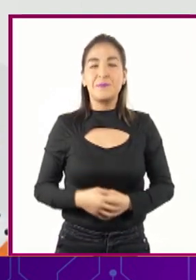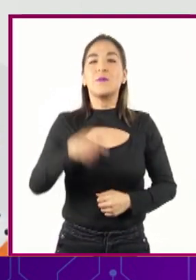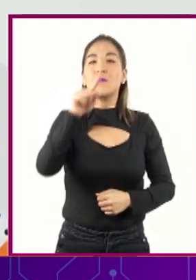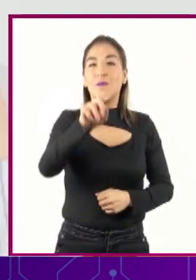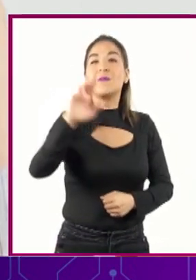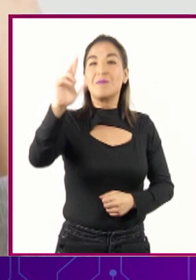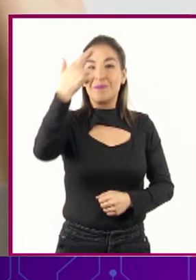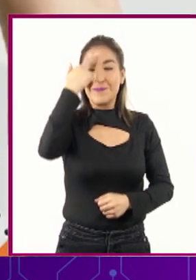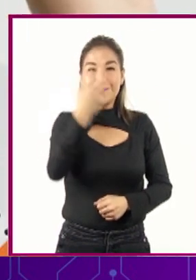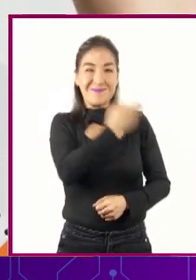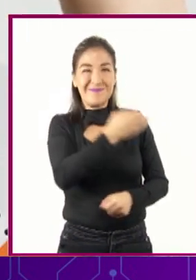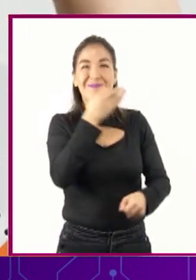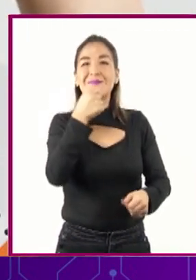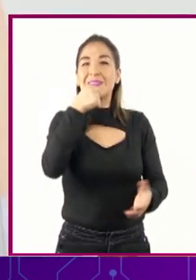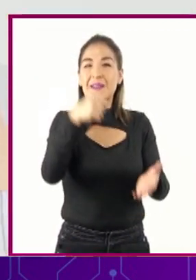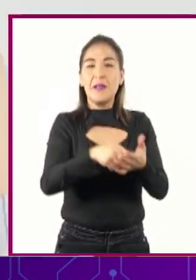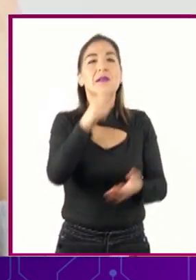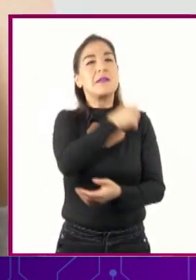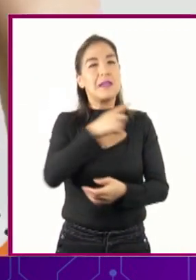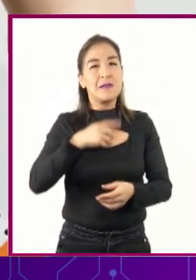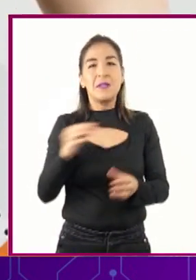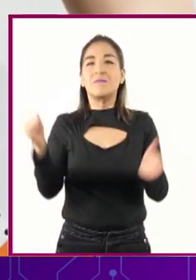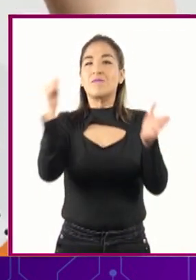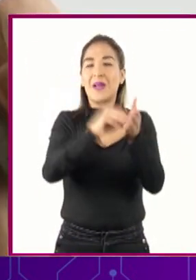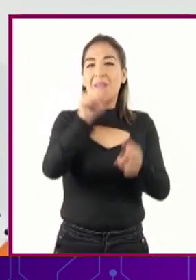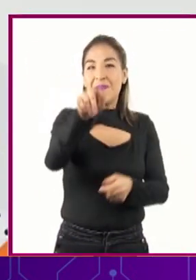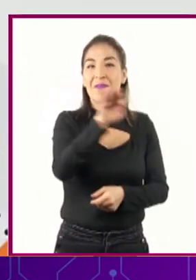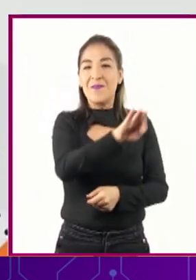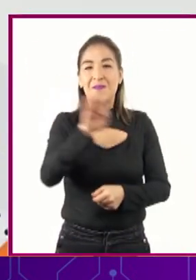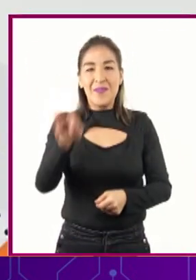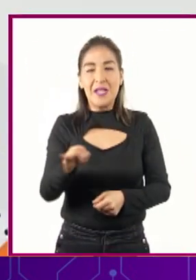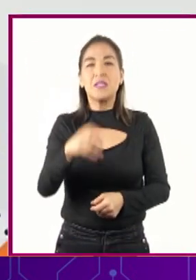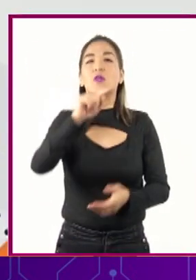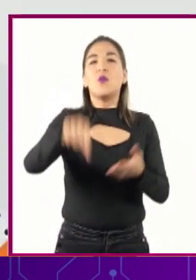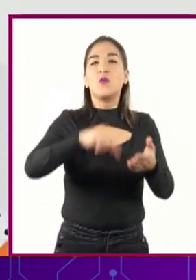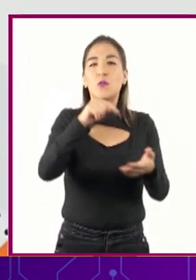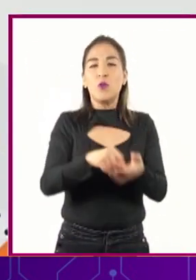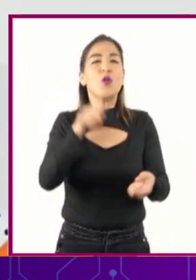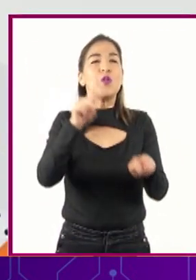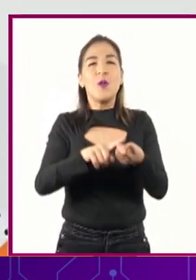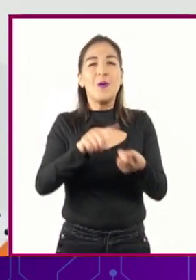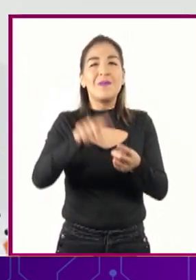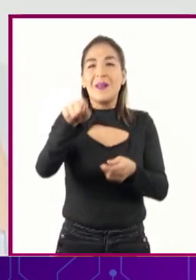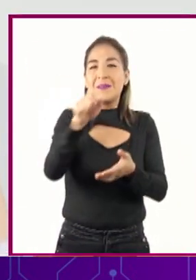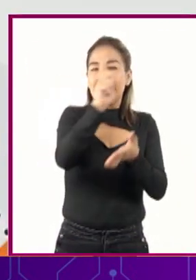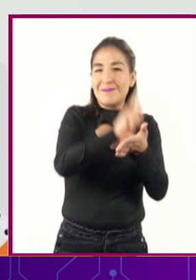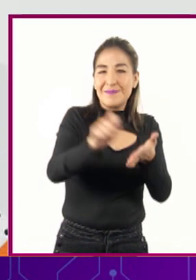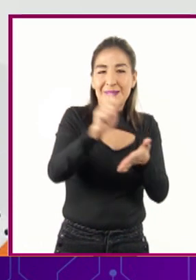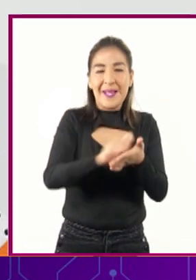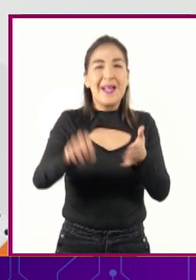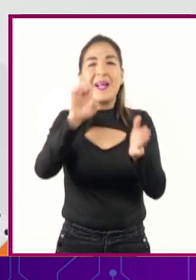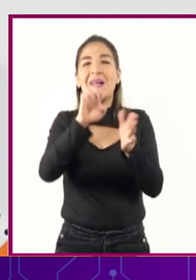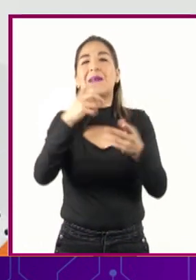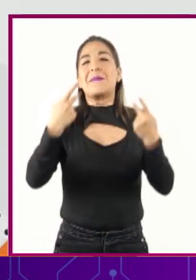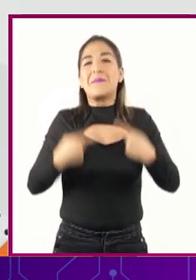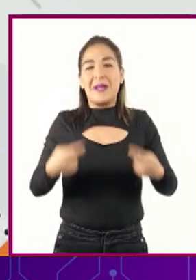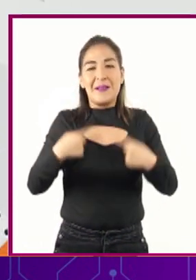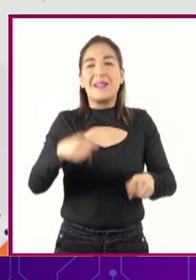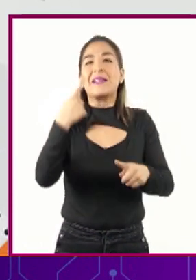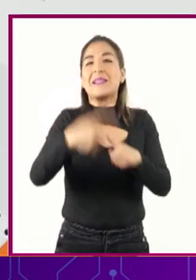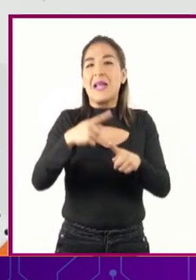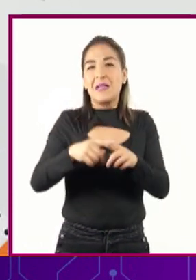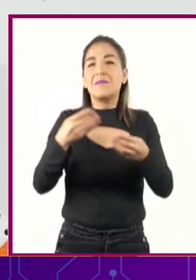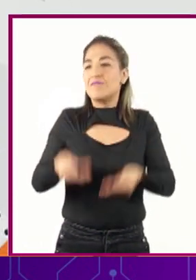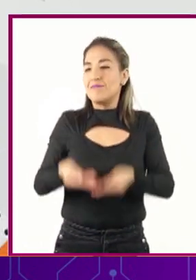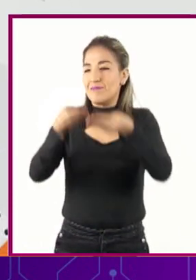Recuerden que la carta debe indicar la fecha y el lugar donde fue escrita, el destinatario, es decir, a quién